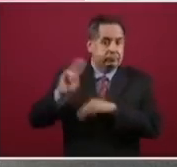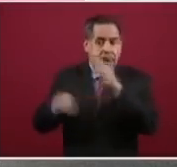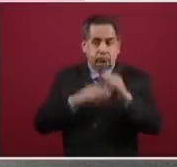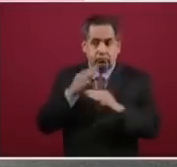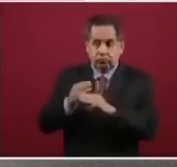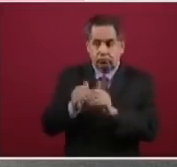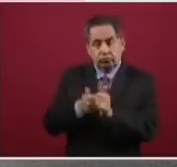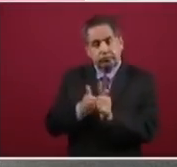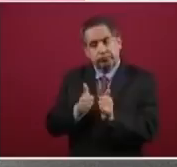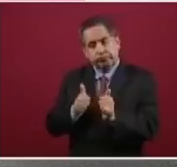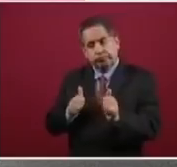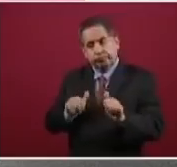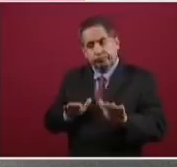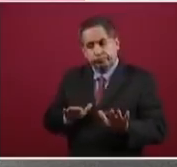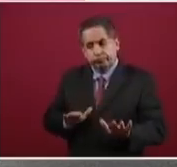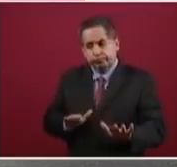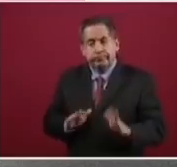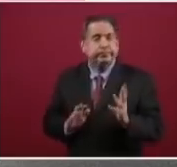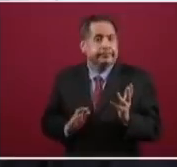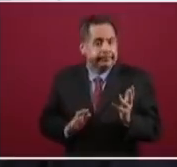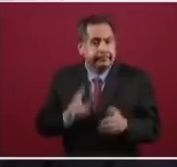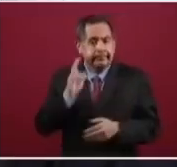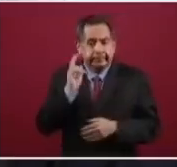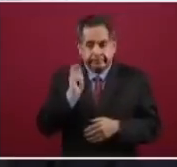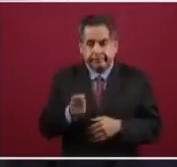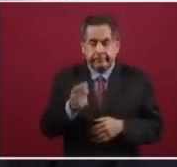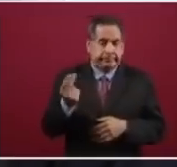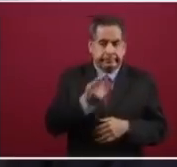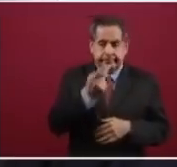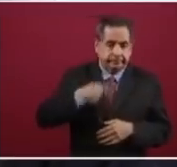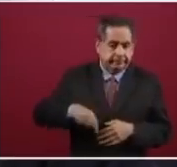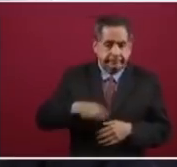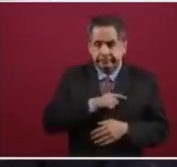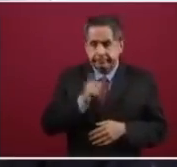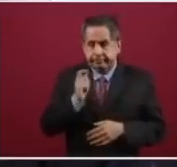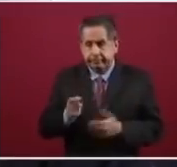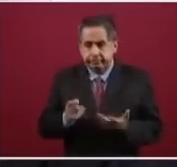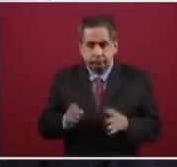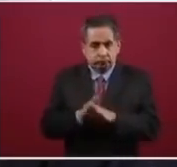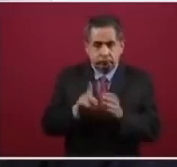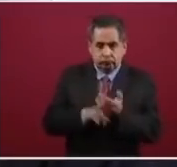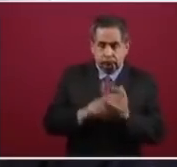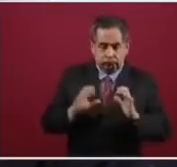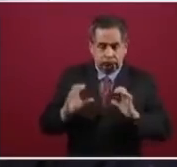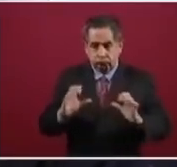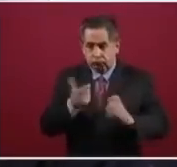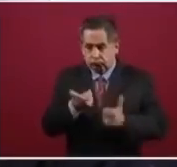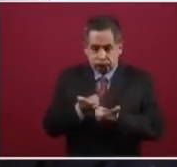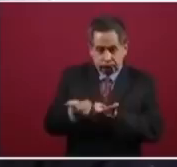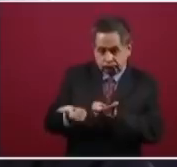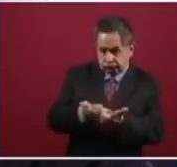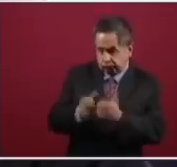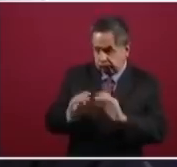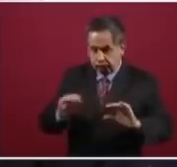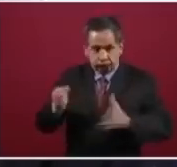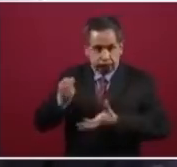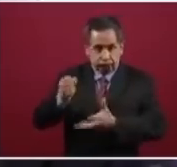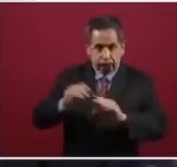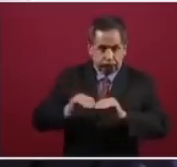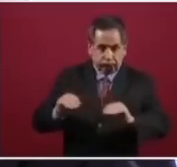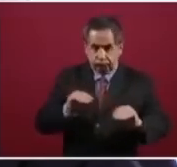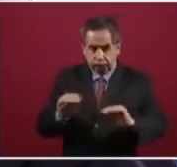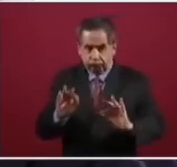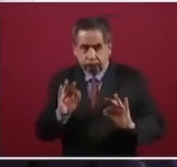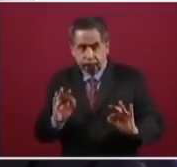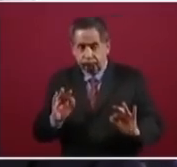en la economía mexicana y eso requiere no solamente que el que hagamos una distribución adecuada del presupuesto sino que entonces